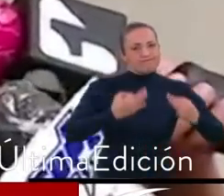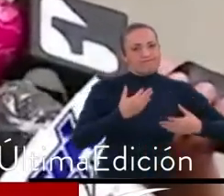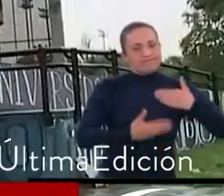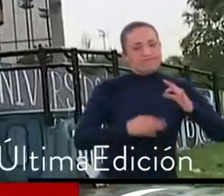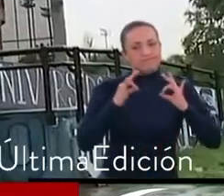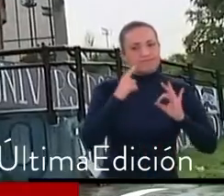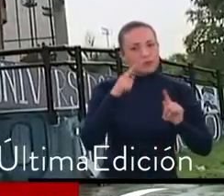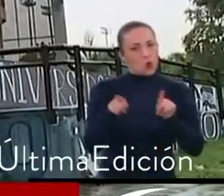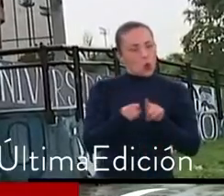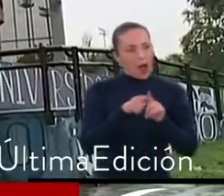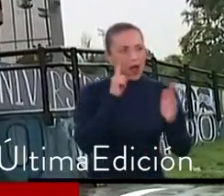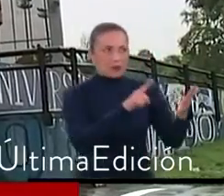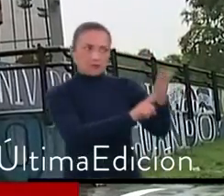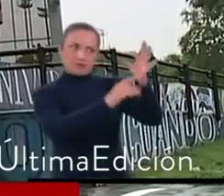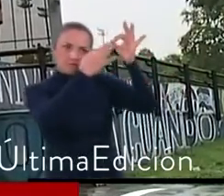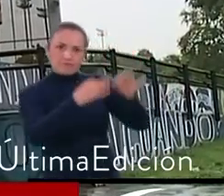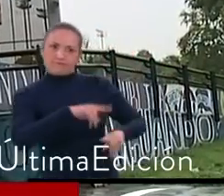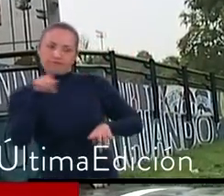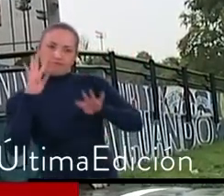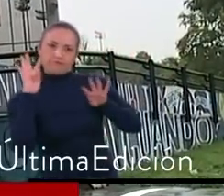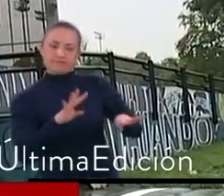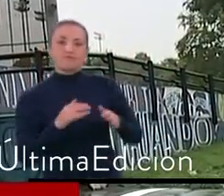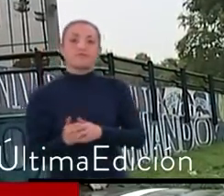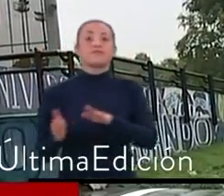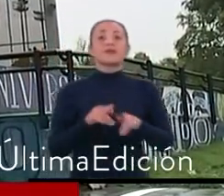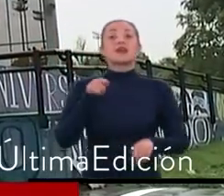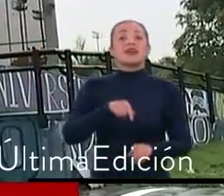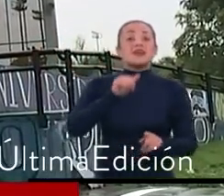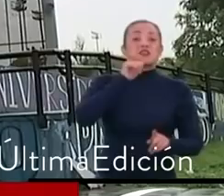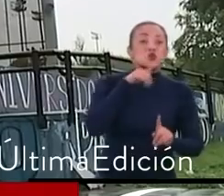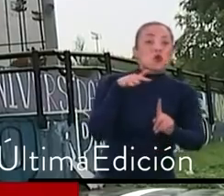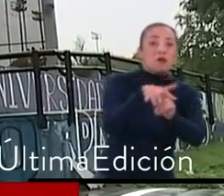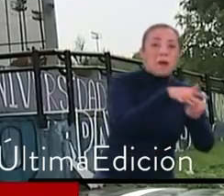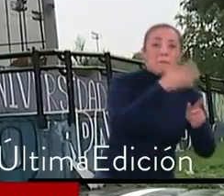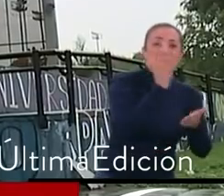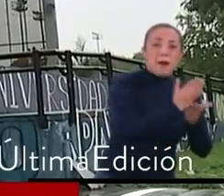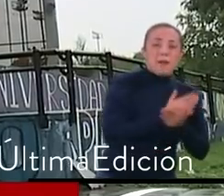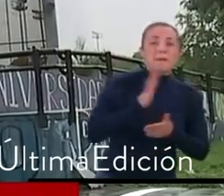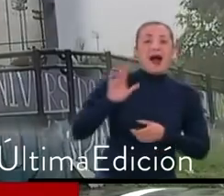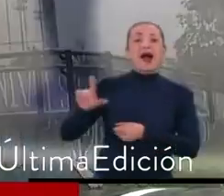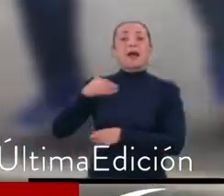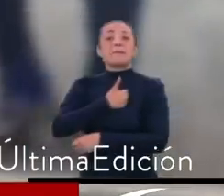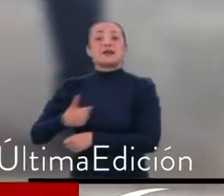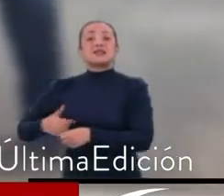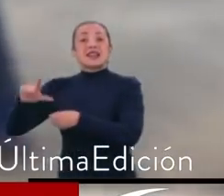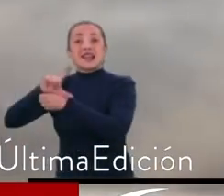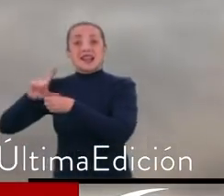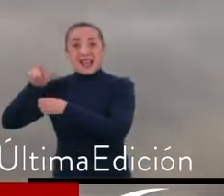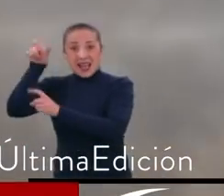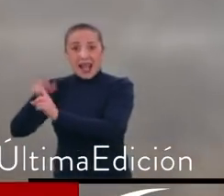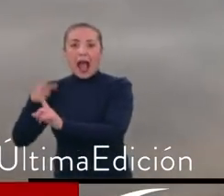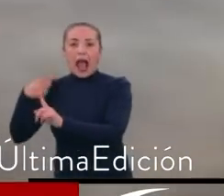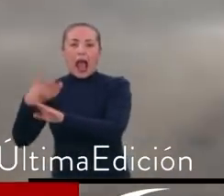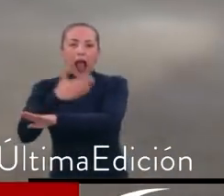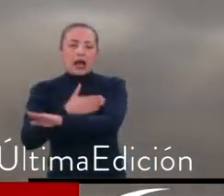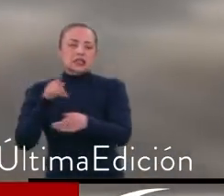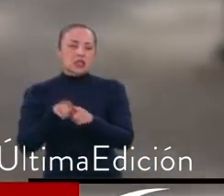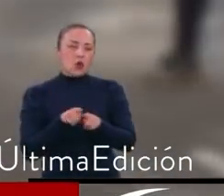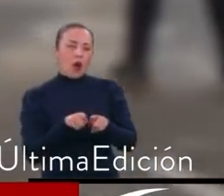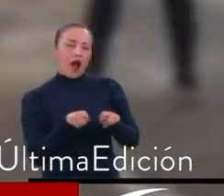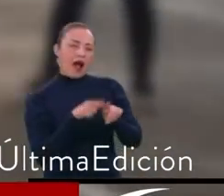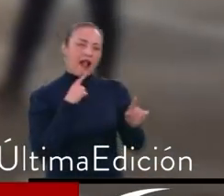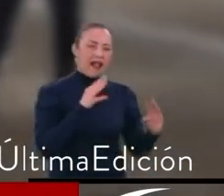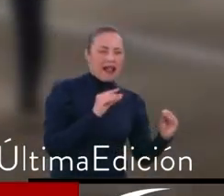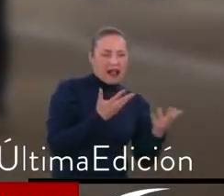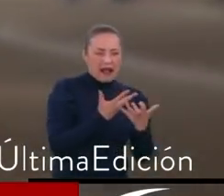más ejemplarizante. Según las víctimas, el presidente de la Liga de Boxeo del Valle les hacía insinuaciones sexuales a cambio de cupos